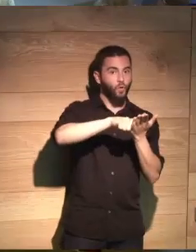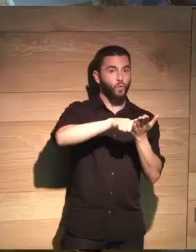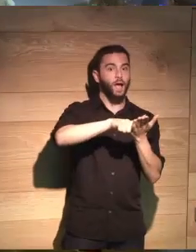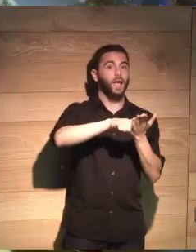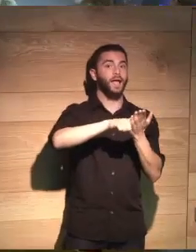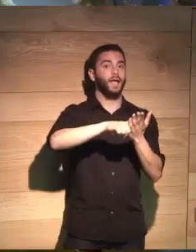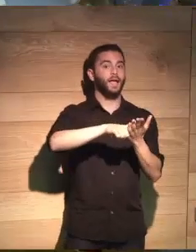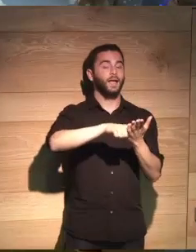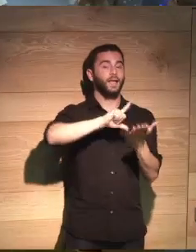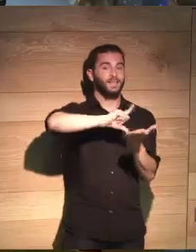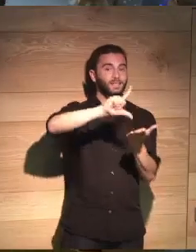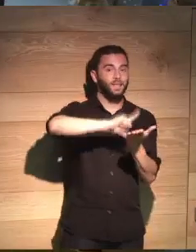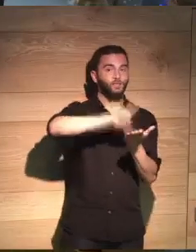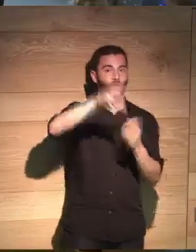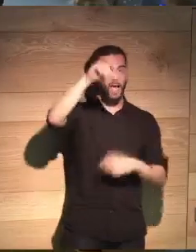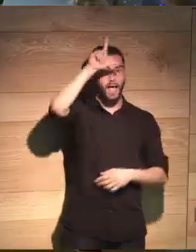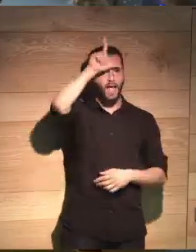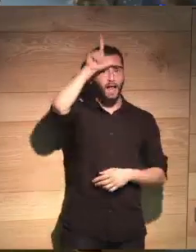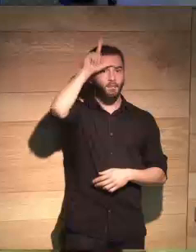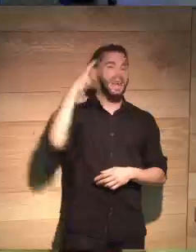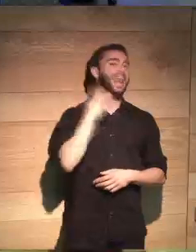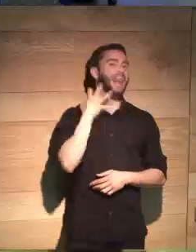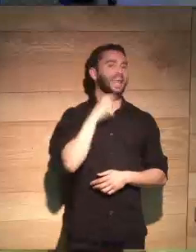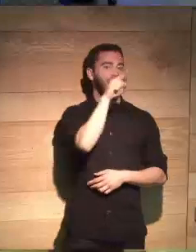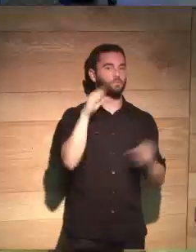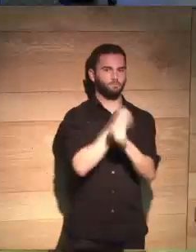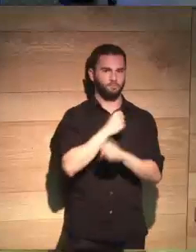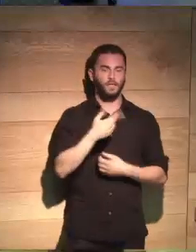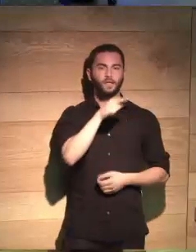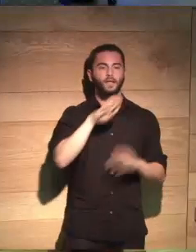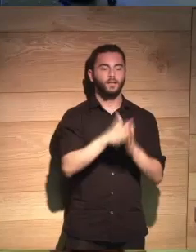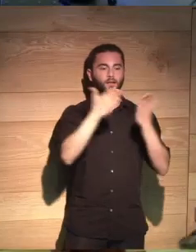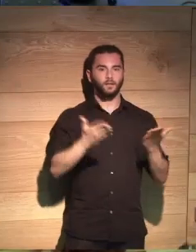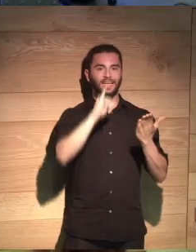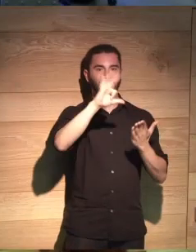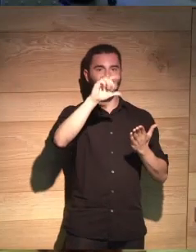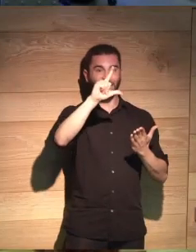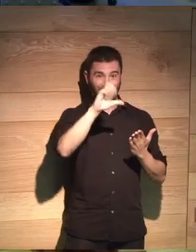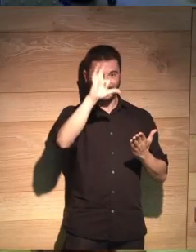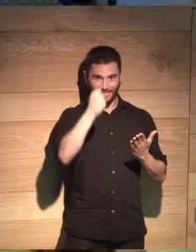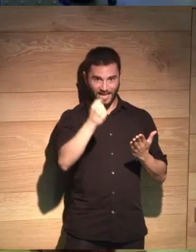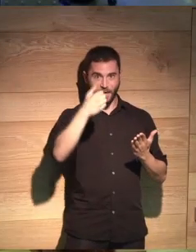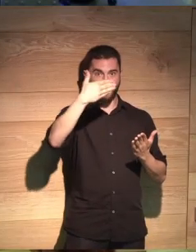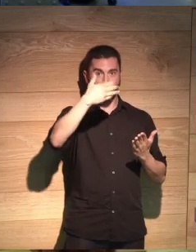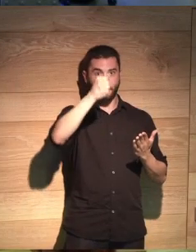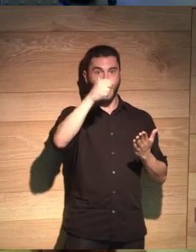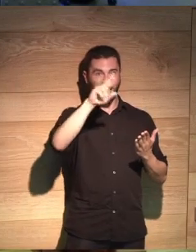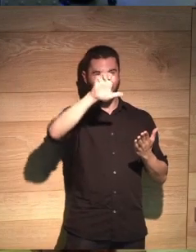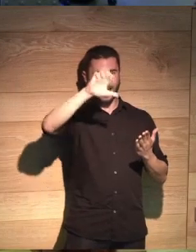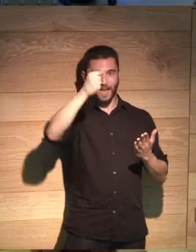alemana en la Universidad de Alcalá de Henares. Él fue quien descubrió la novela de Ilsa Barea en sus